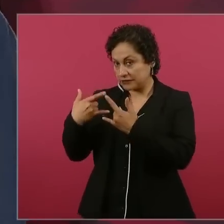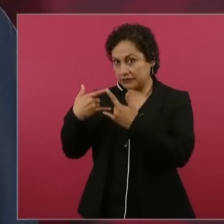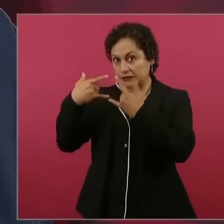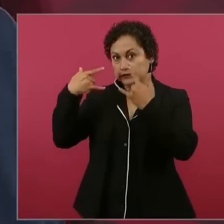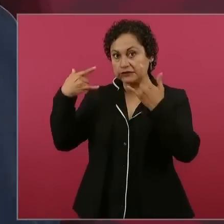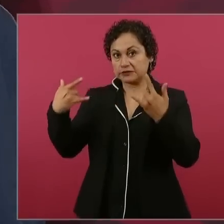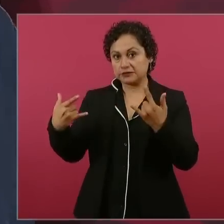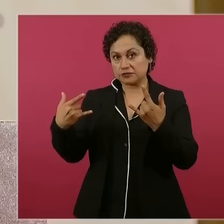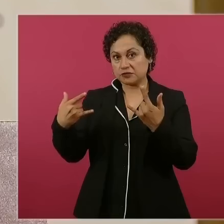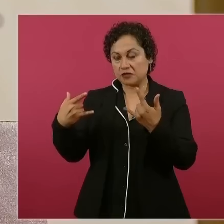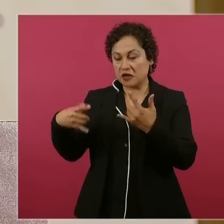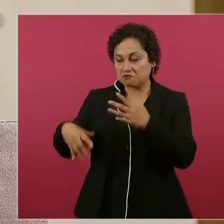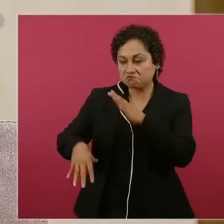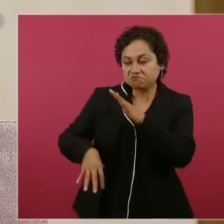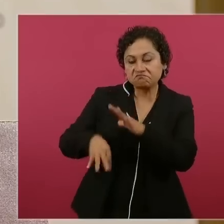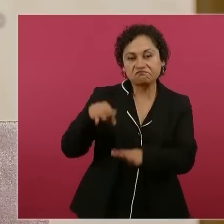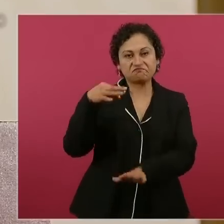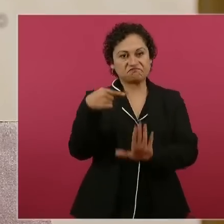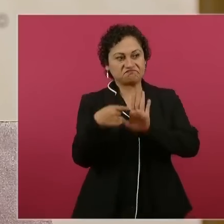el México profundo.